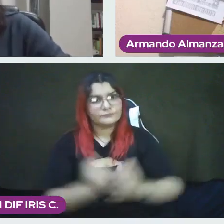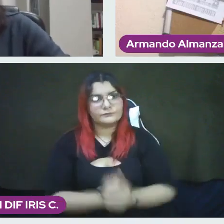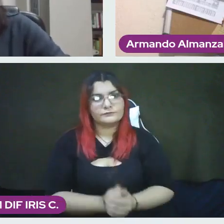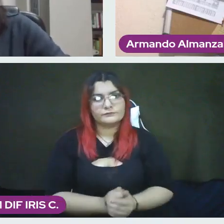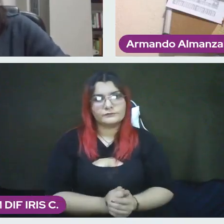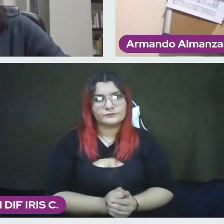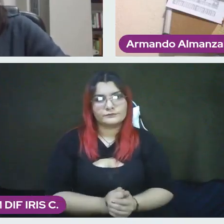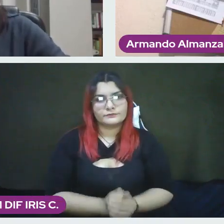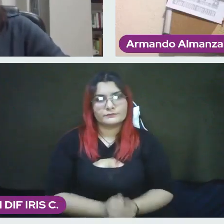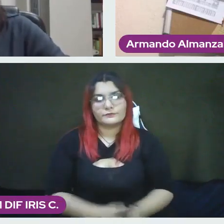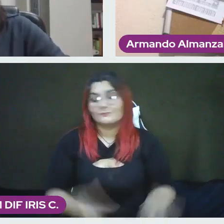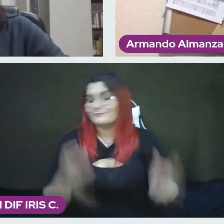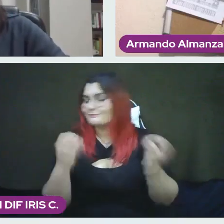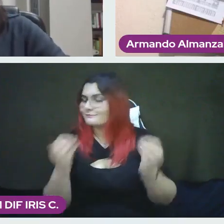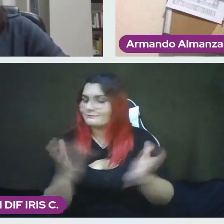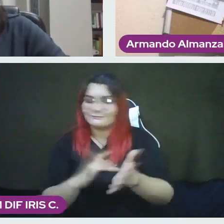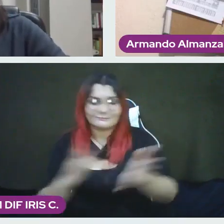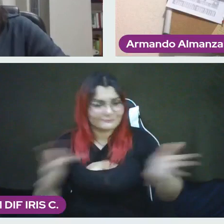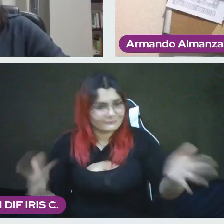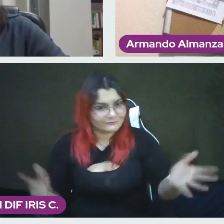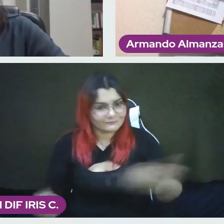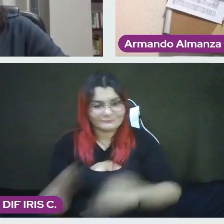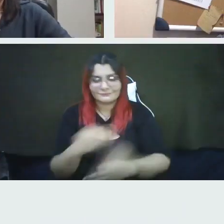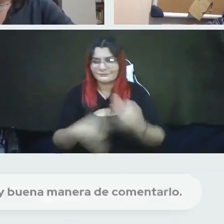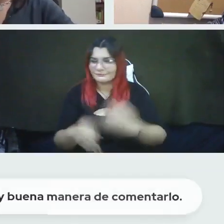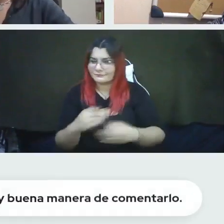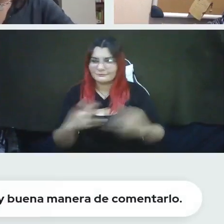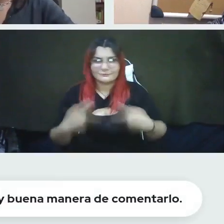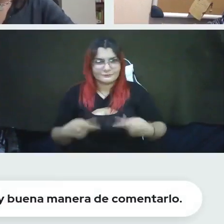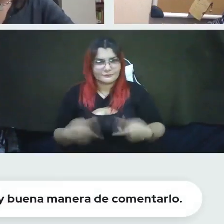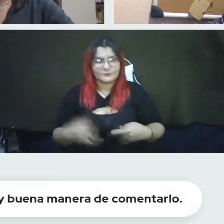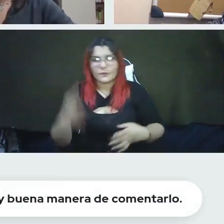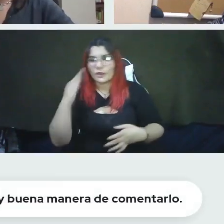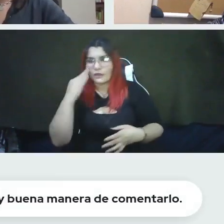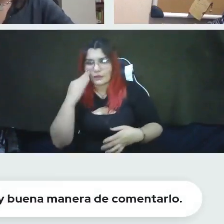le agradecen, muy interesante el tema, muy buena